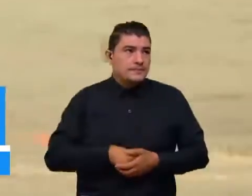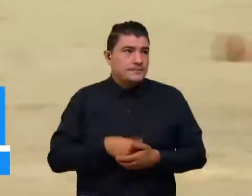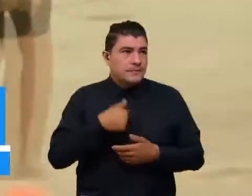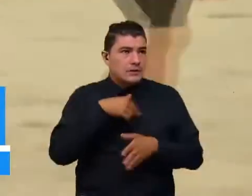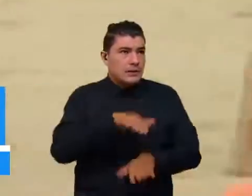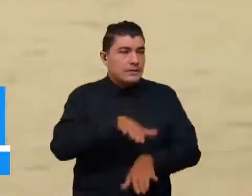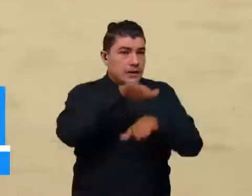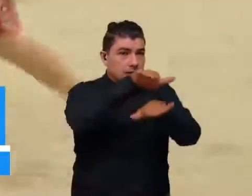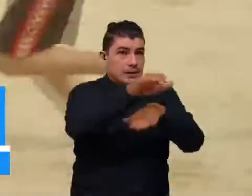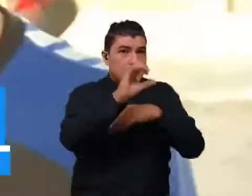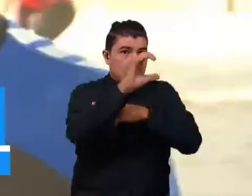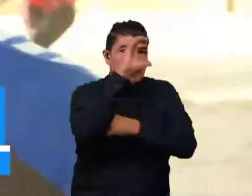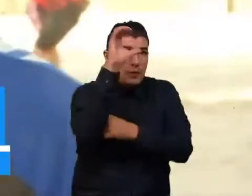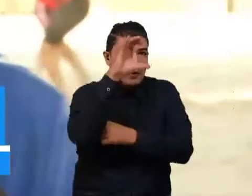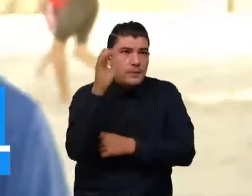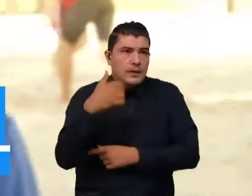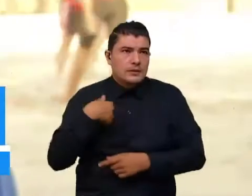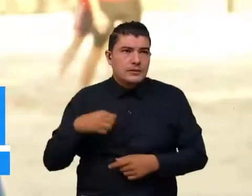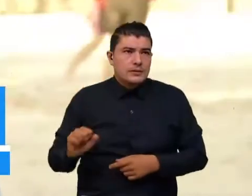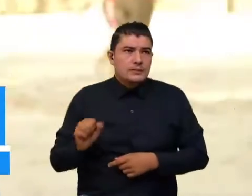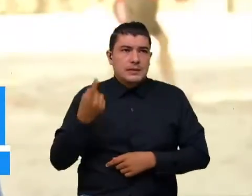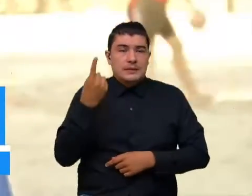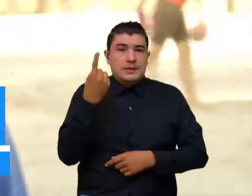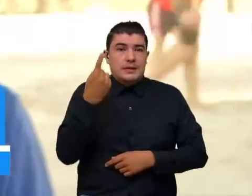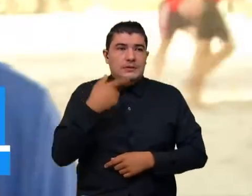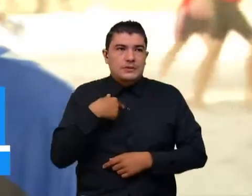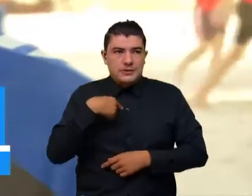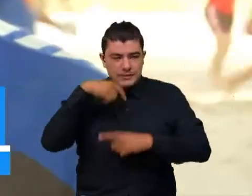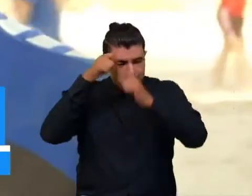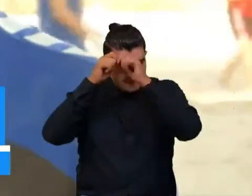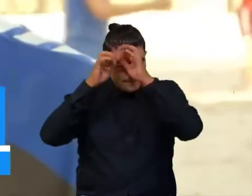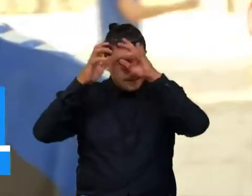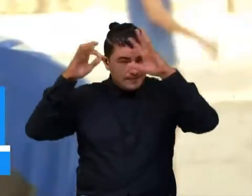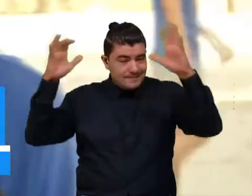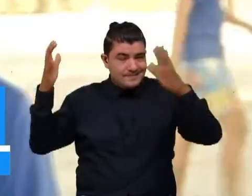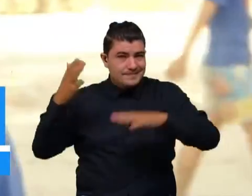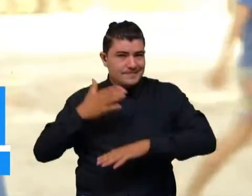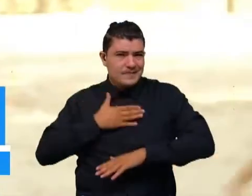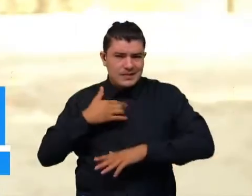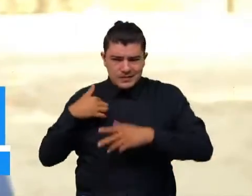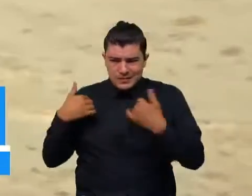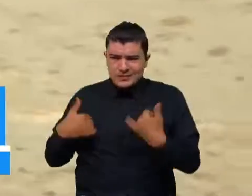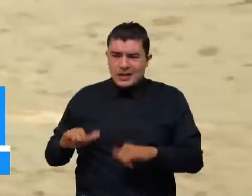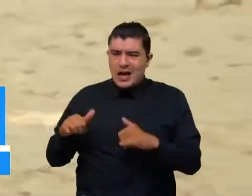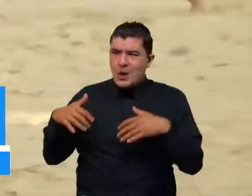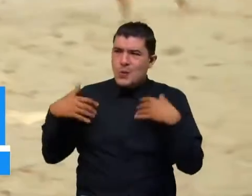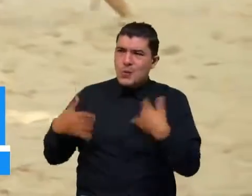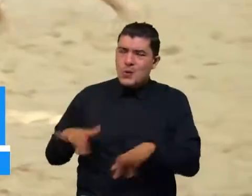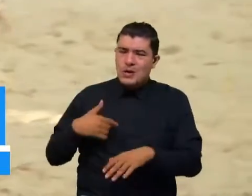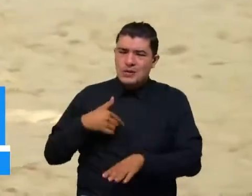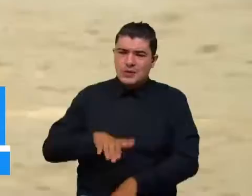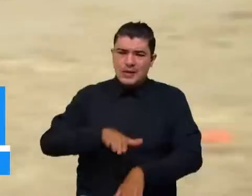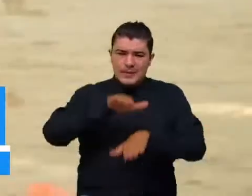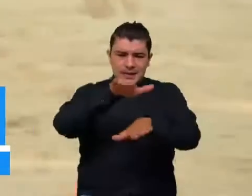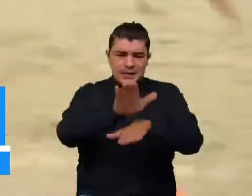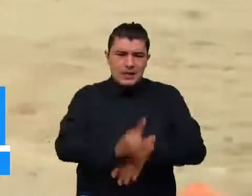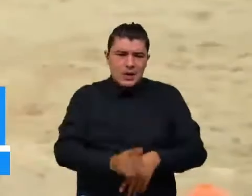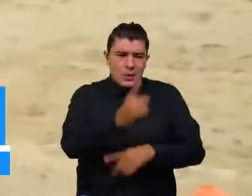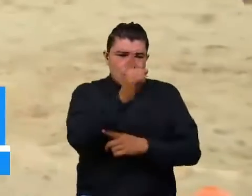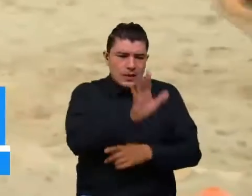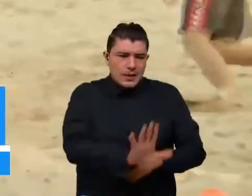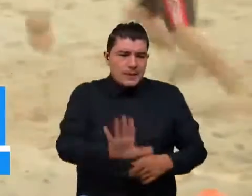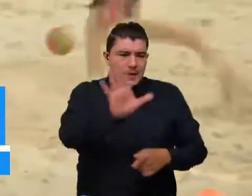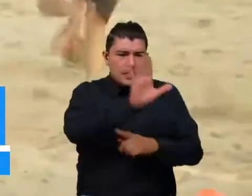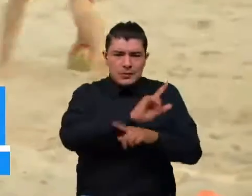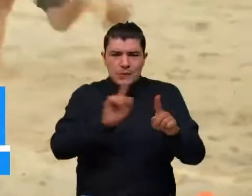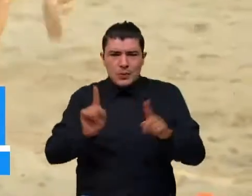selección colombia sería primero un sueño para mí porque ya es presentar un departamento sino un país